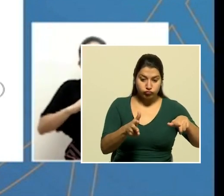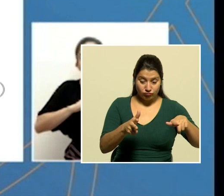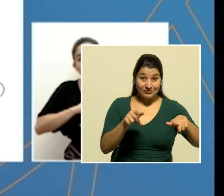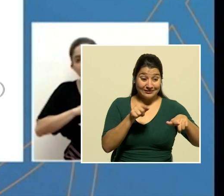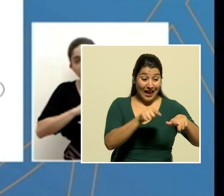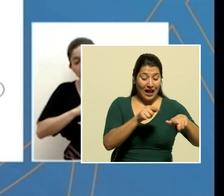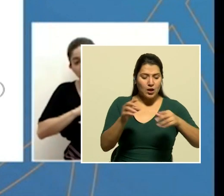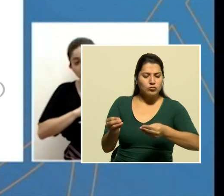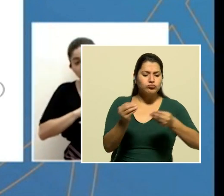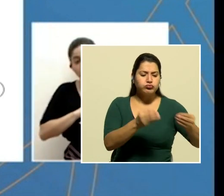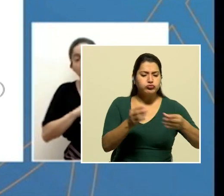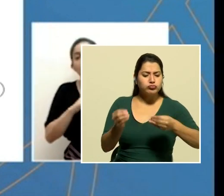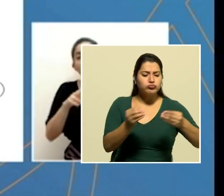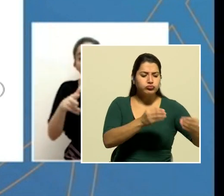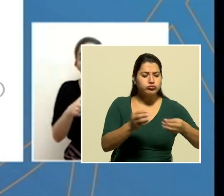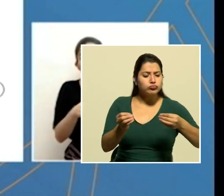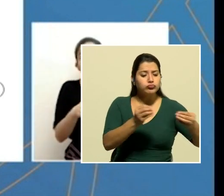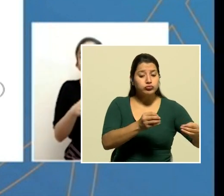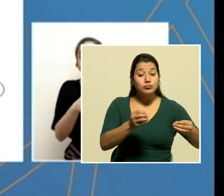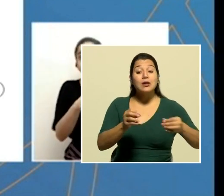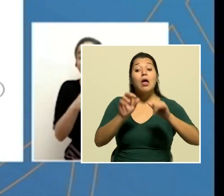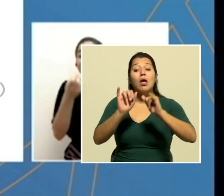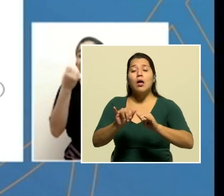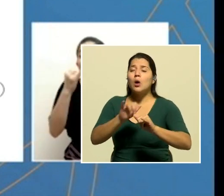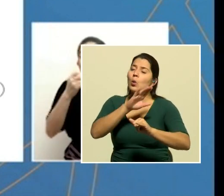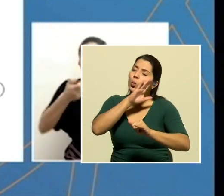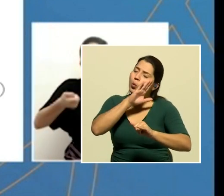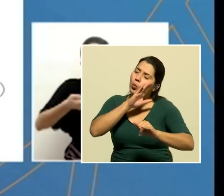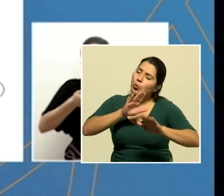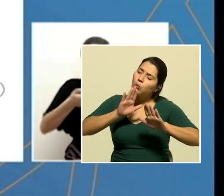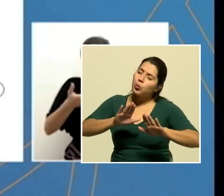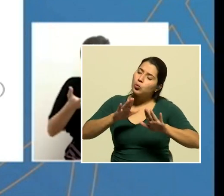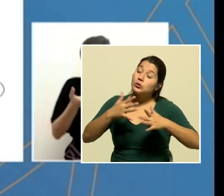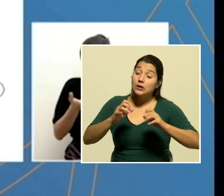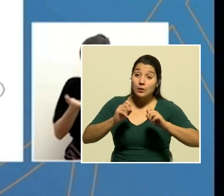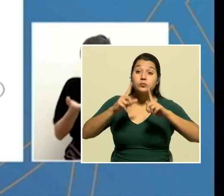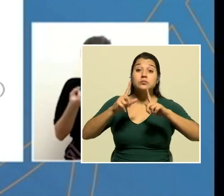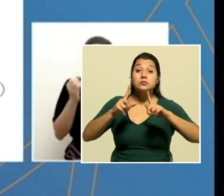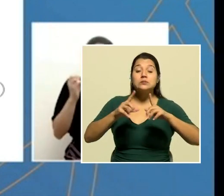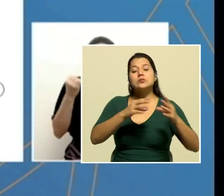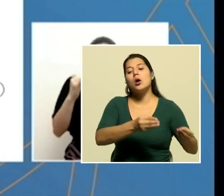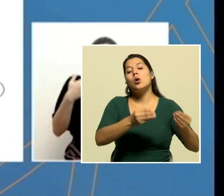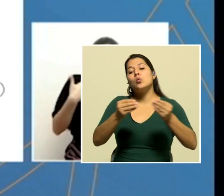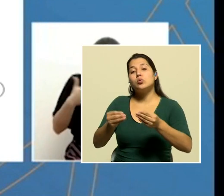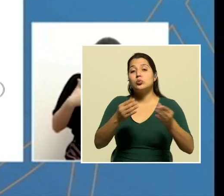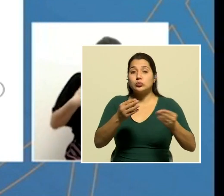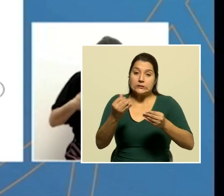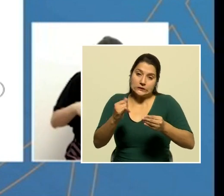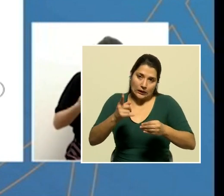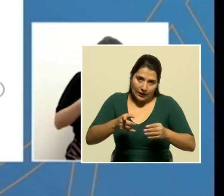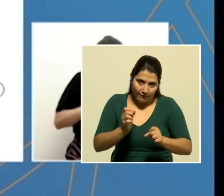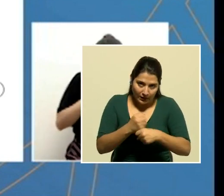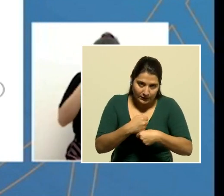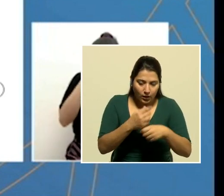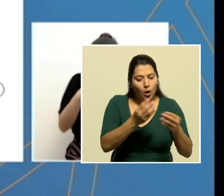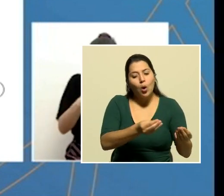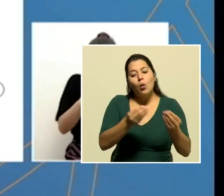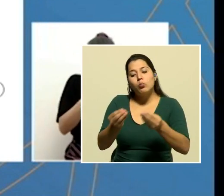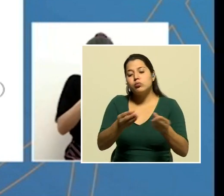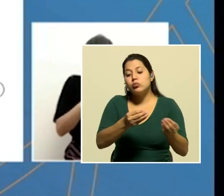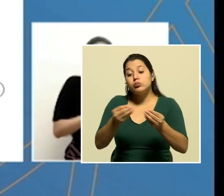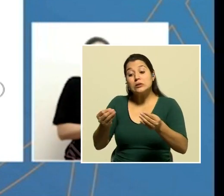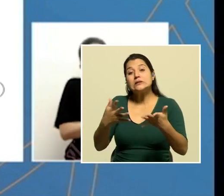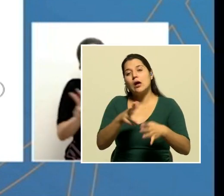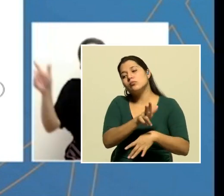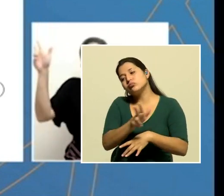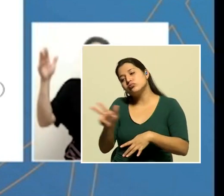descansen y levanten carga si los transportistas así lo desean, si hay contratos para esos efectos, y